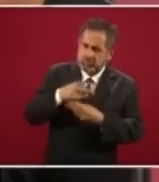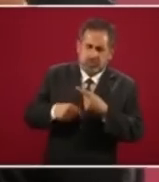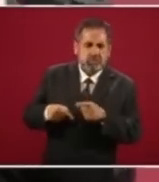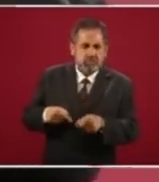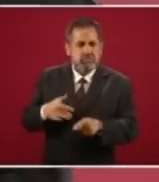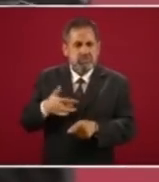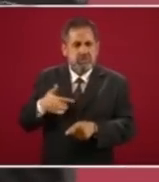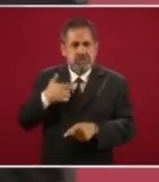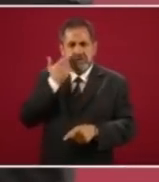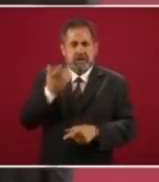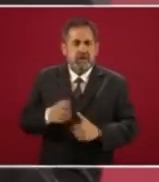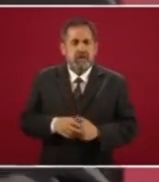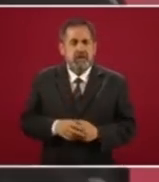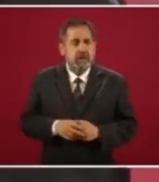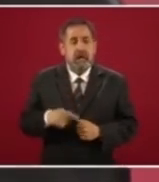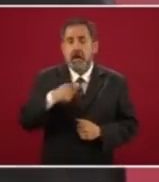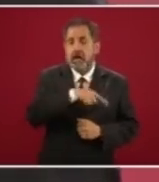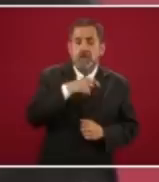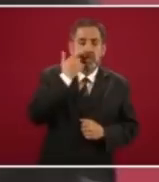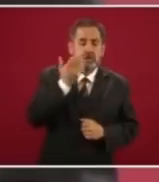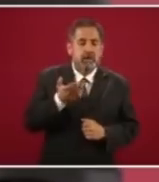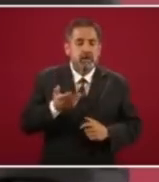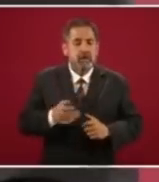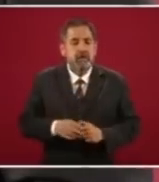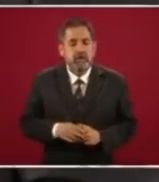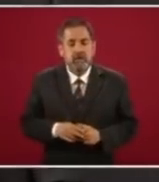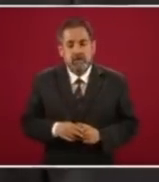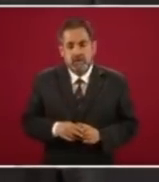porque quieren